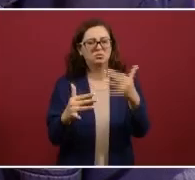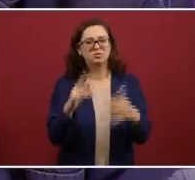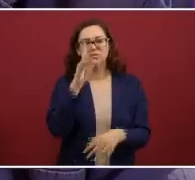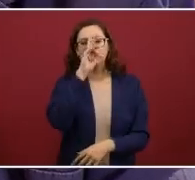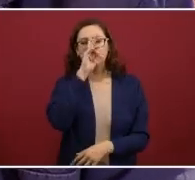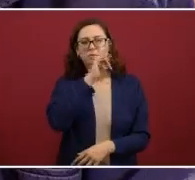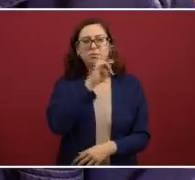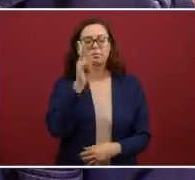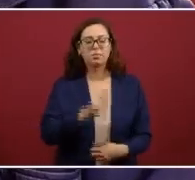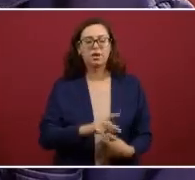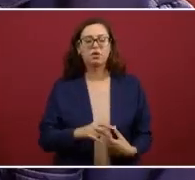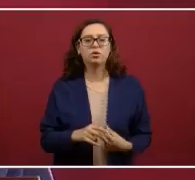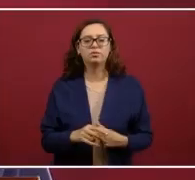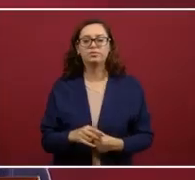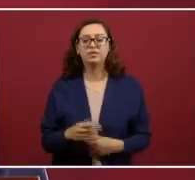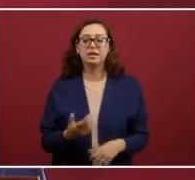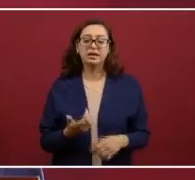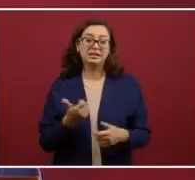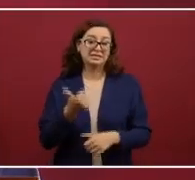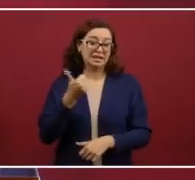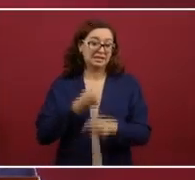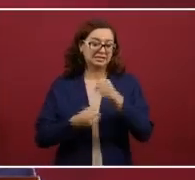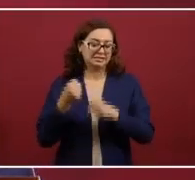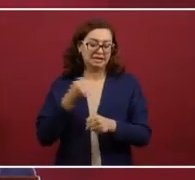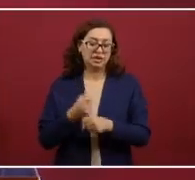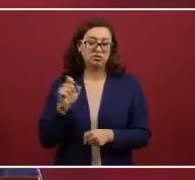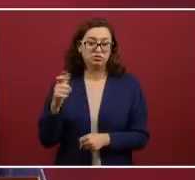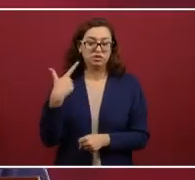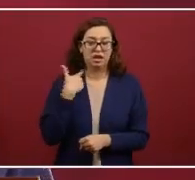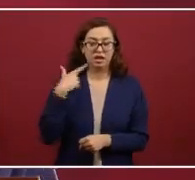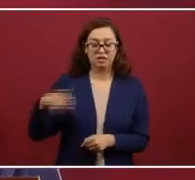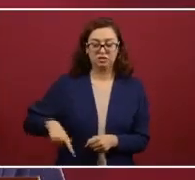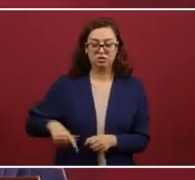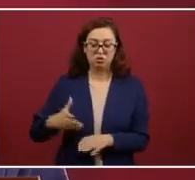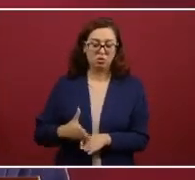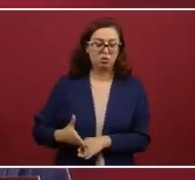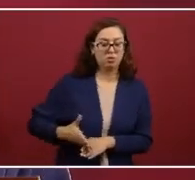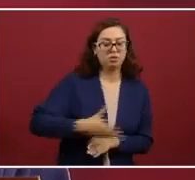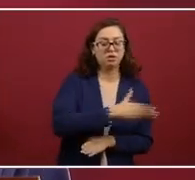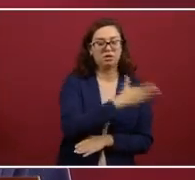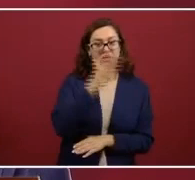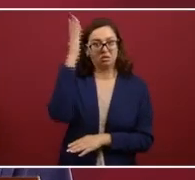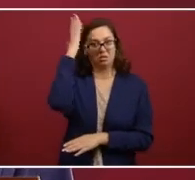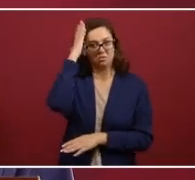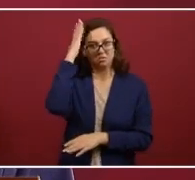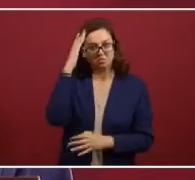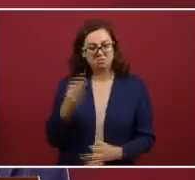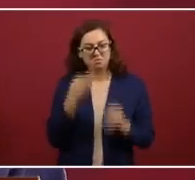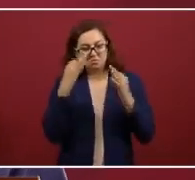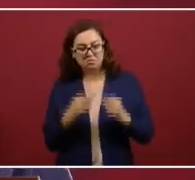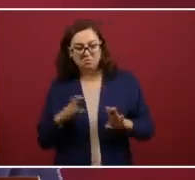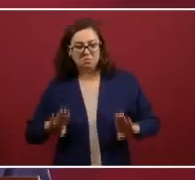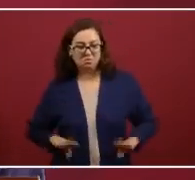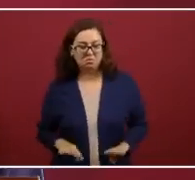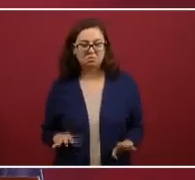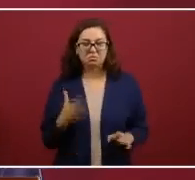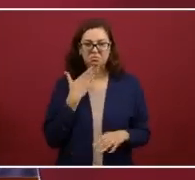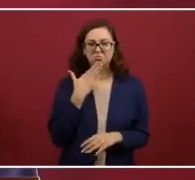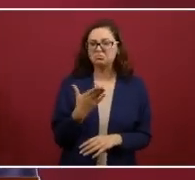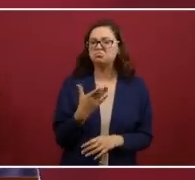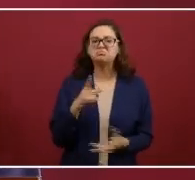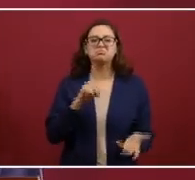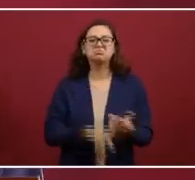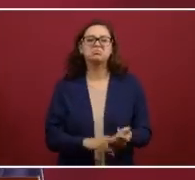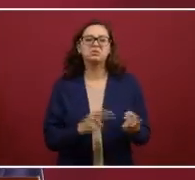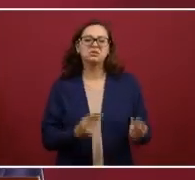sexenio anterior, por ejemplo, la Semarnat ya no fue encabezada por funcionarios capacitados y calificados, sino por mercaderes